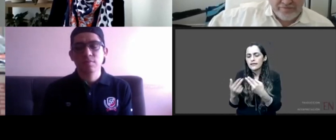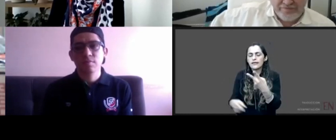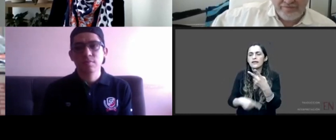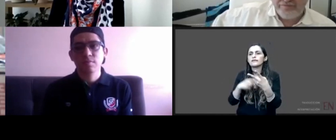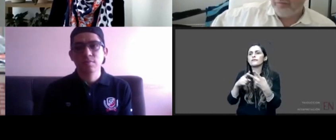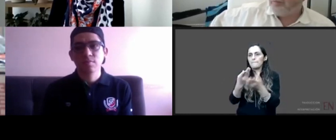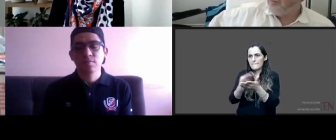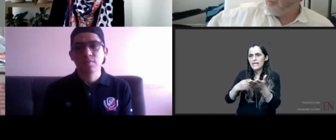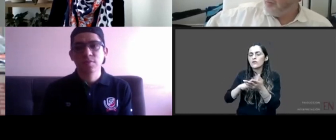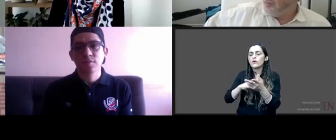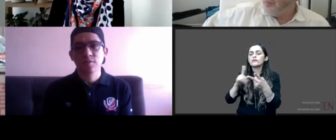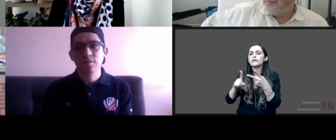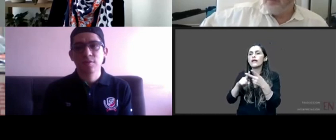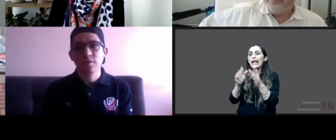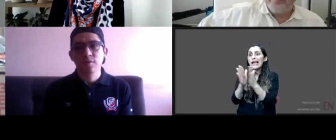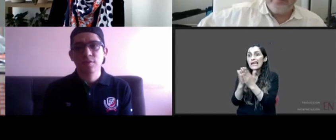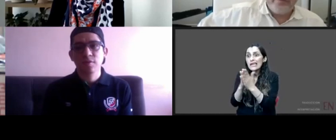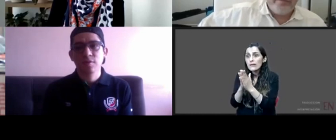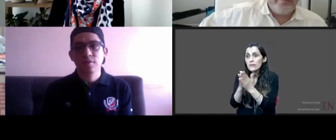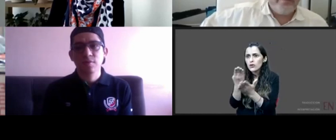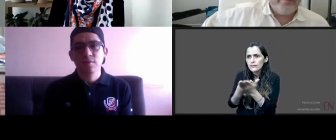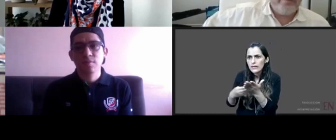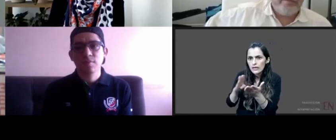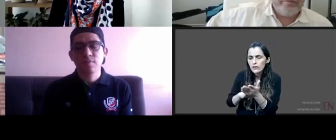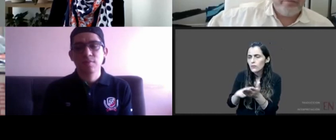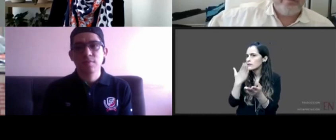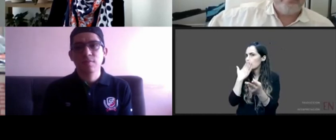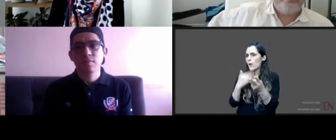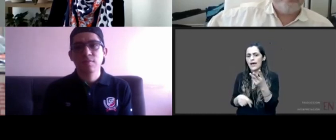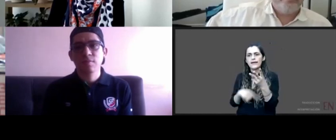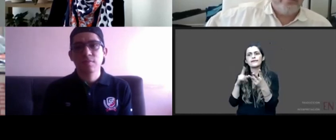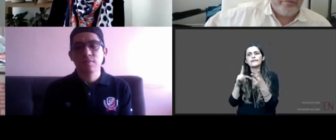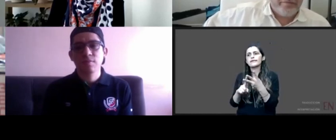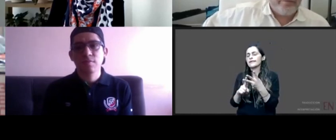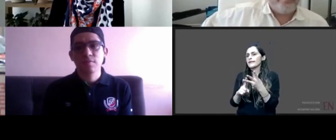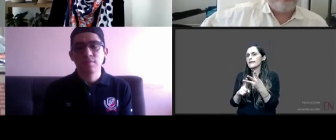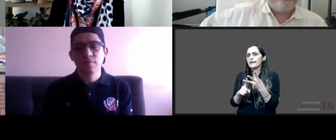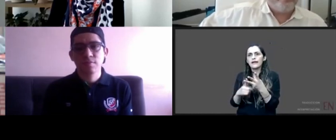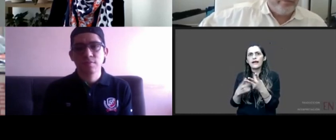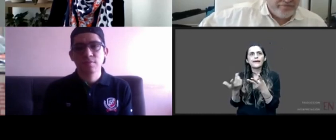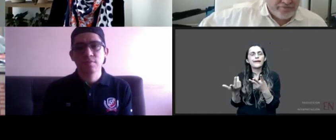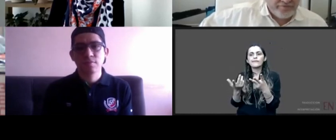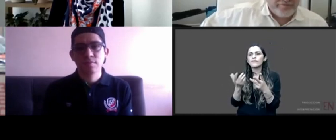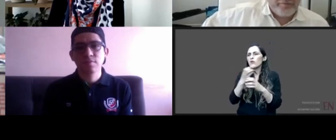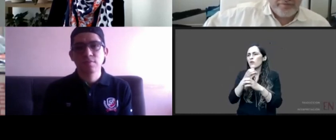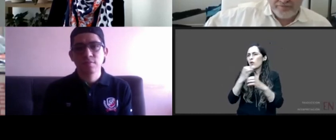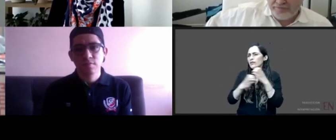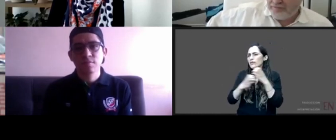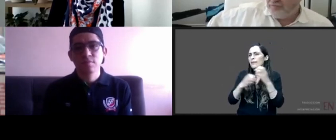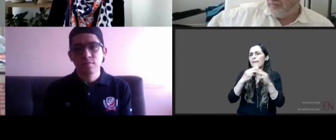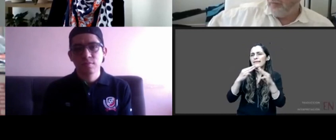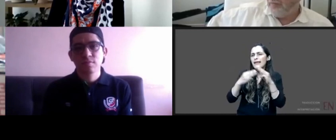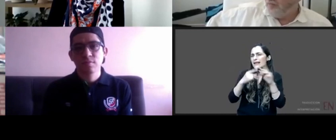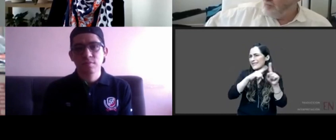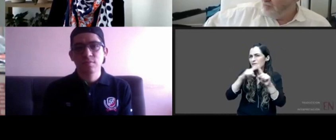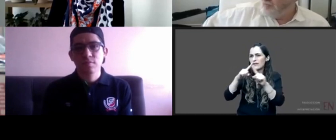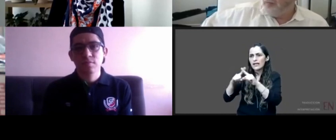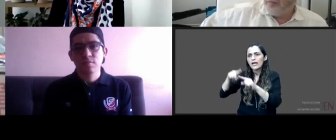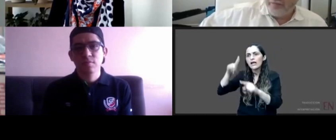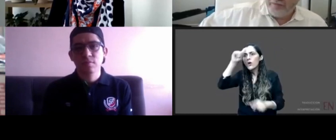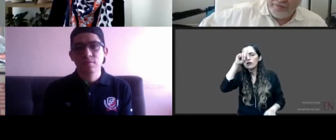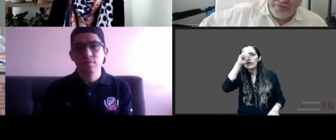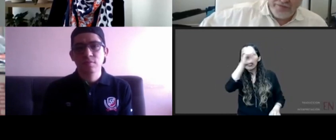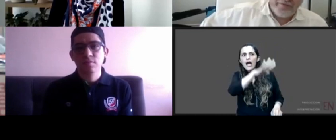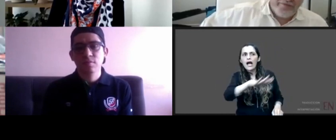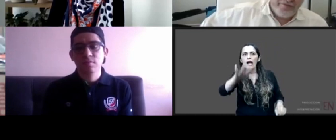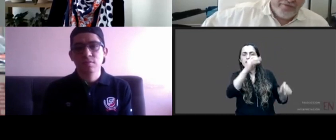formación y capacitación especialmente diseñados para combatir el racismo y la discriminación